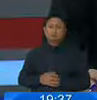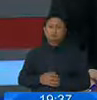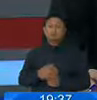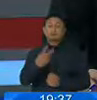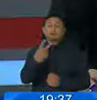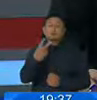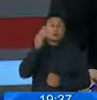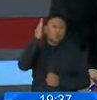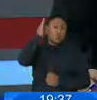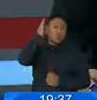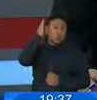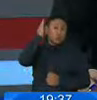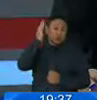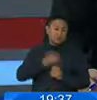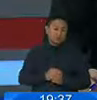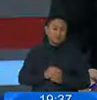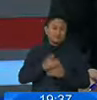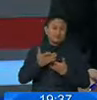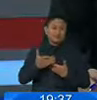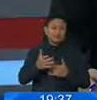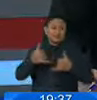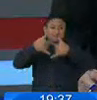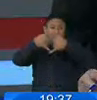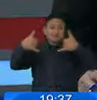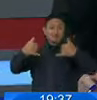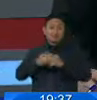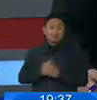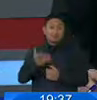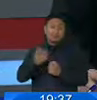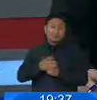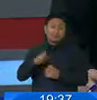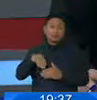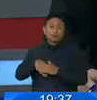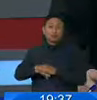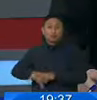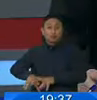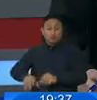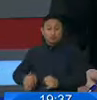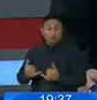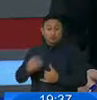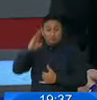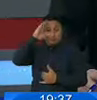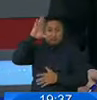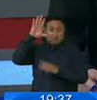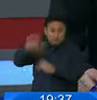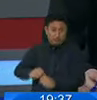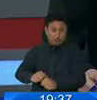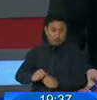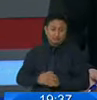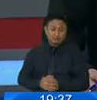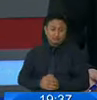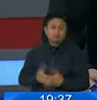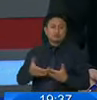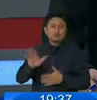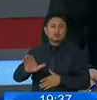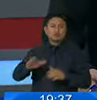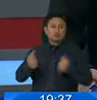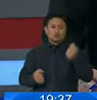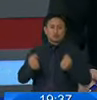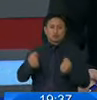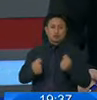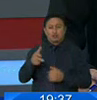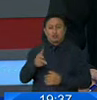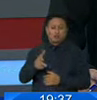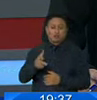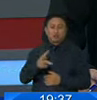Dos mujeres que supuestamente delinquían en centros comerciales y tiendas de ropa fueron detenidas por la Policía Nacional. En el vehículo en el que